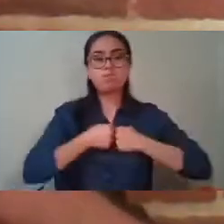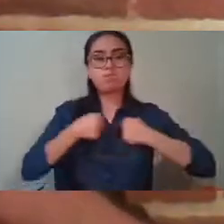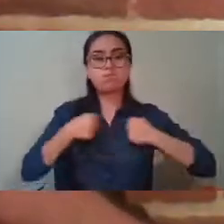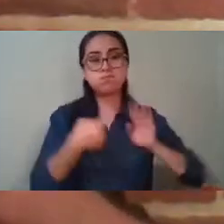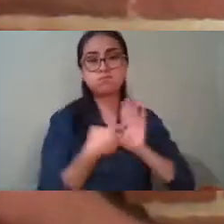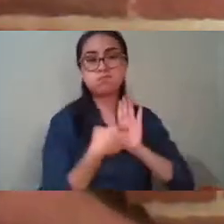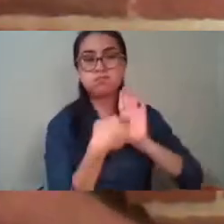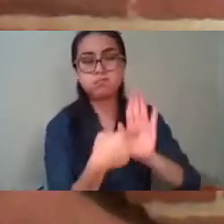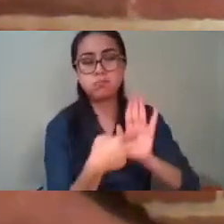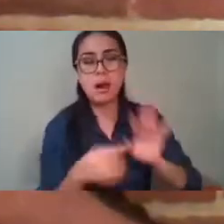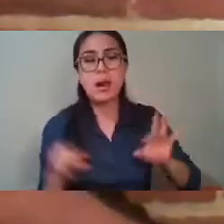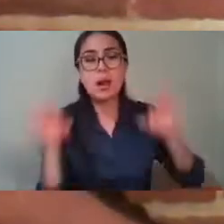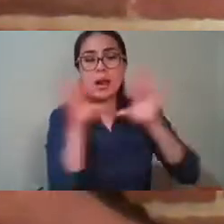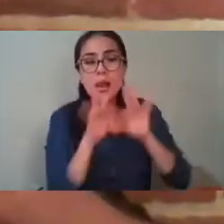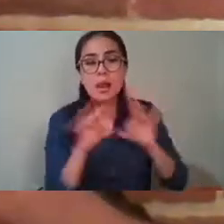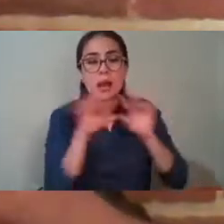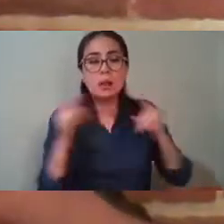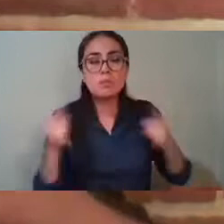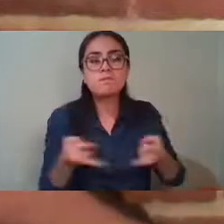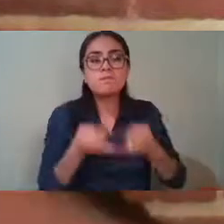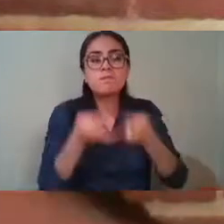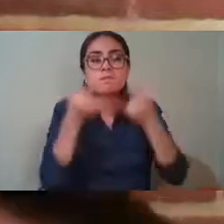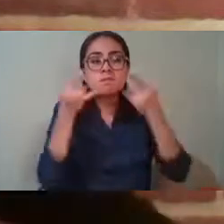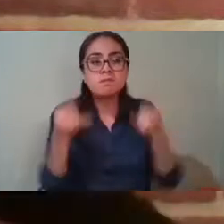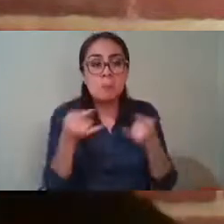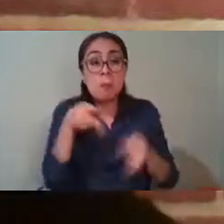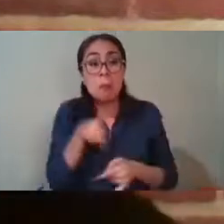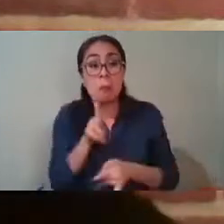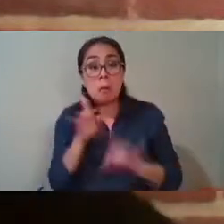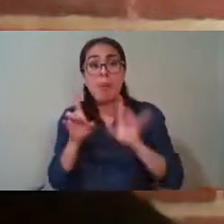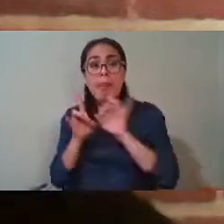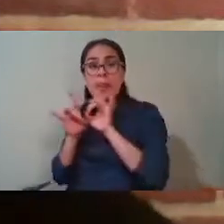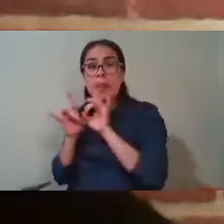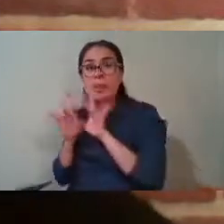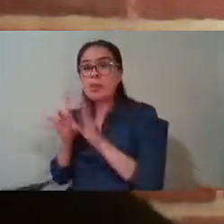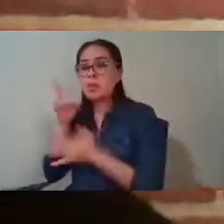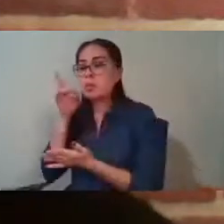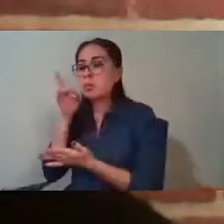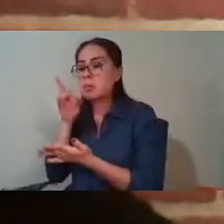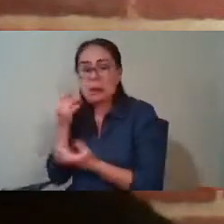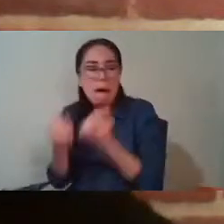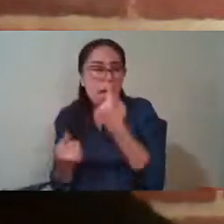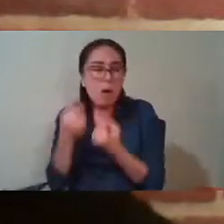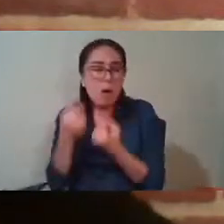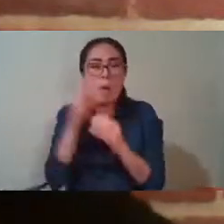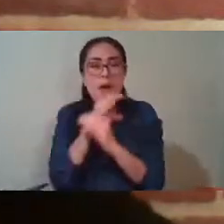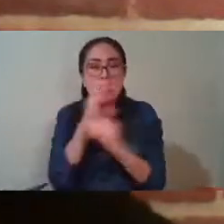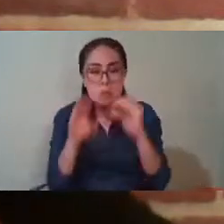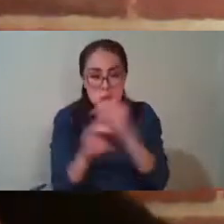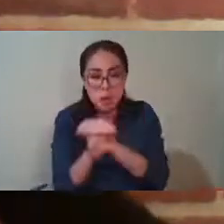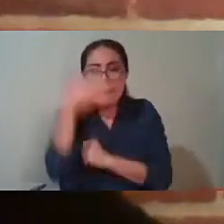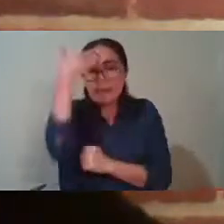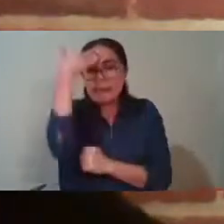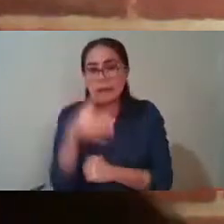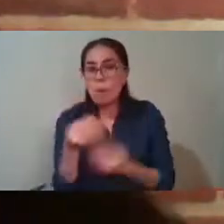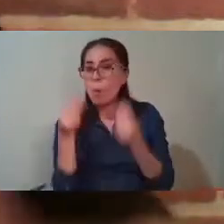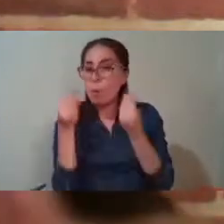la hipótesis del desarrollo abstracto y solamente hablando de algunas cosas sobre las que sé